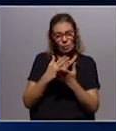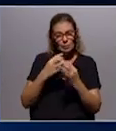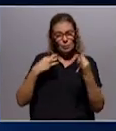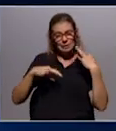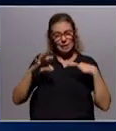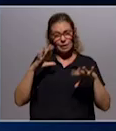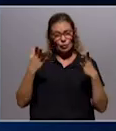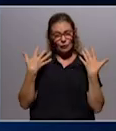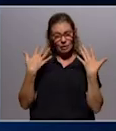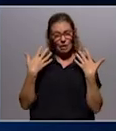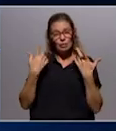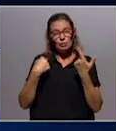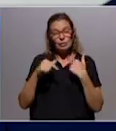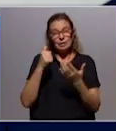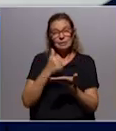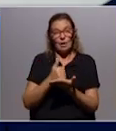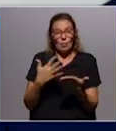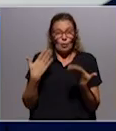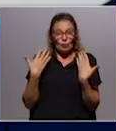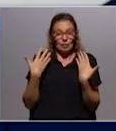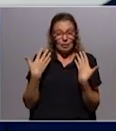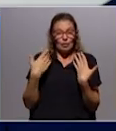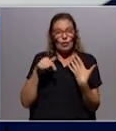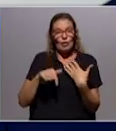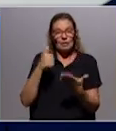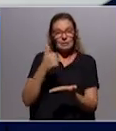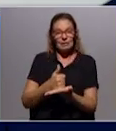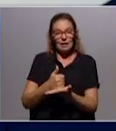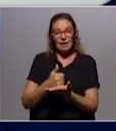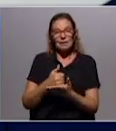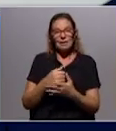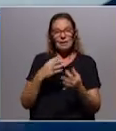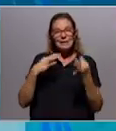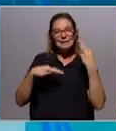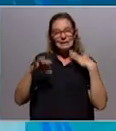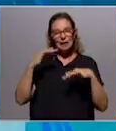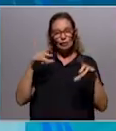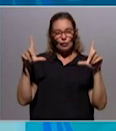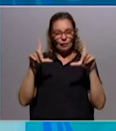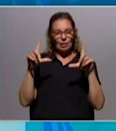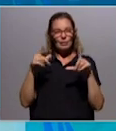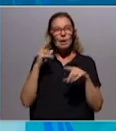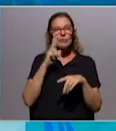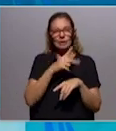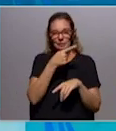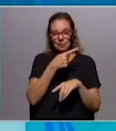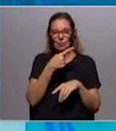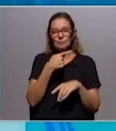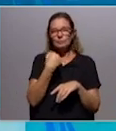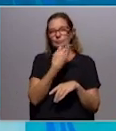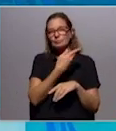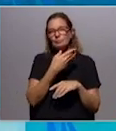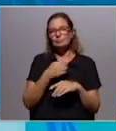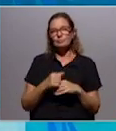verano es verdad entonces estamos realmente muy contentos de estar hoy otra vez hoy ocupando el teatro gral tenemos una placa para decirles que con juntos vamos a tener hoy